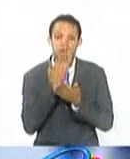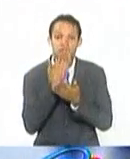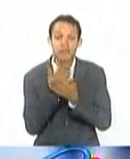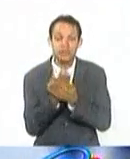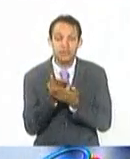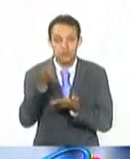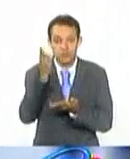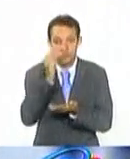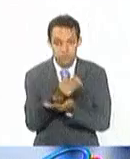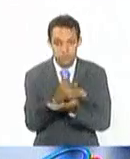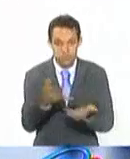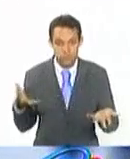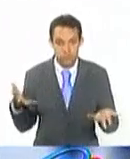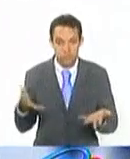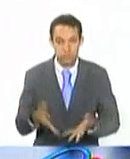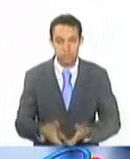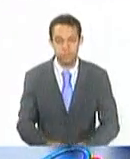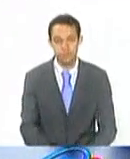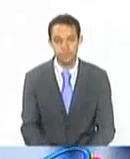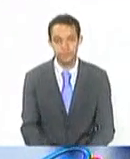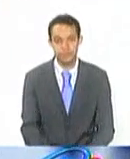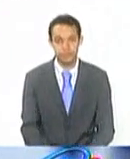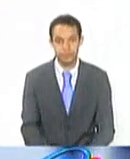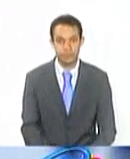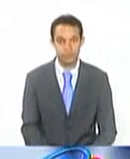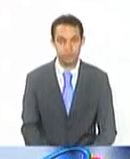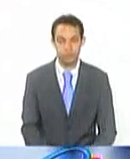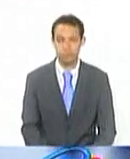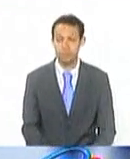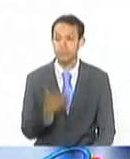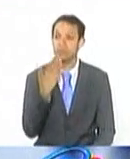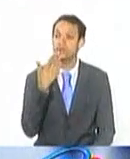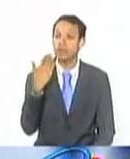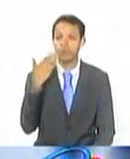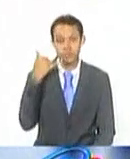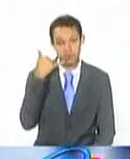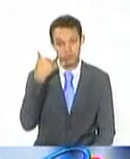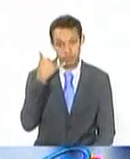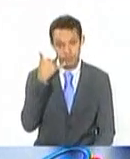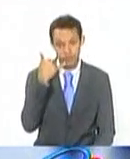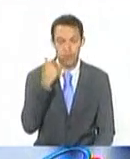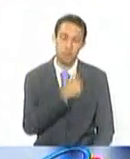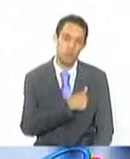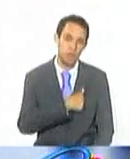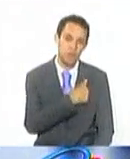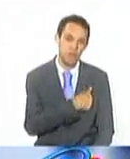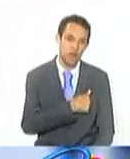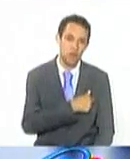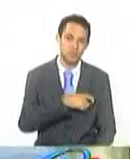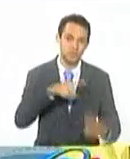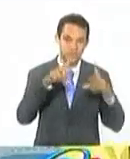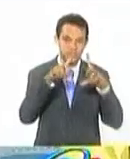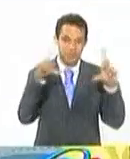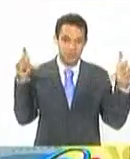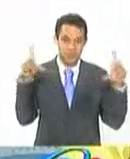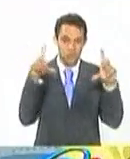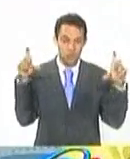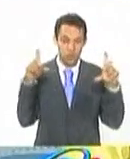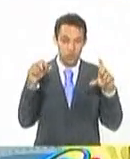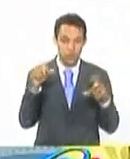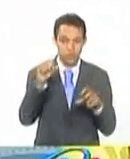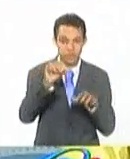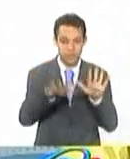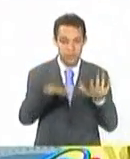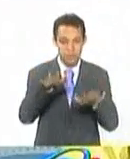lo bendiga Muchas gracias a usted Gracias Si de pronto Jennifer nos puede mostrar una radiografía de un espolón